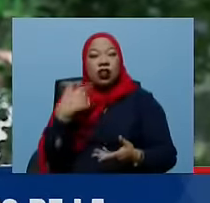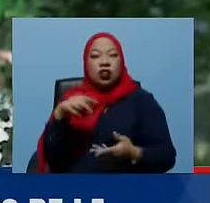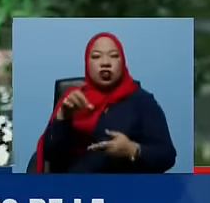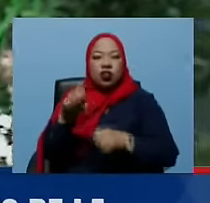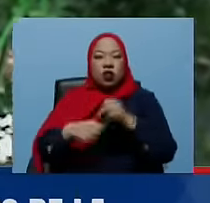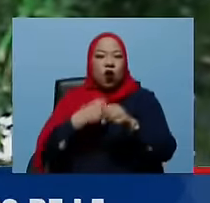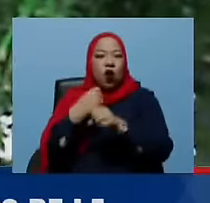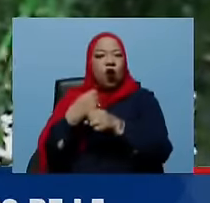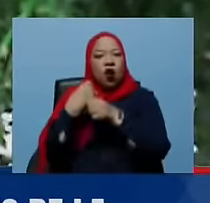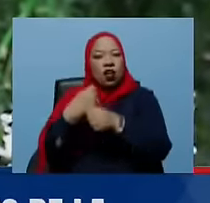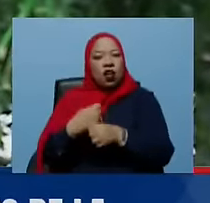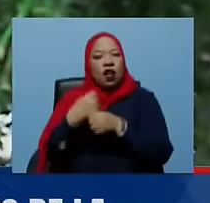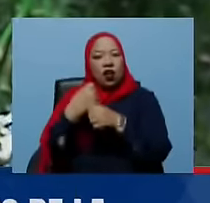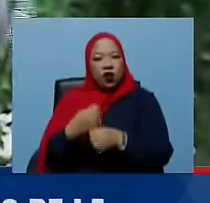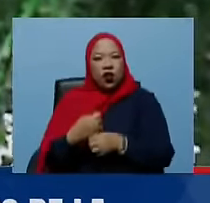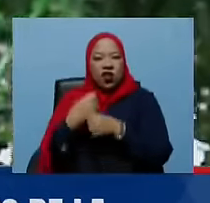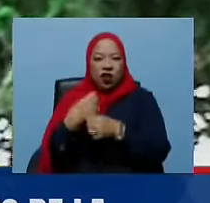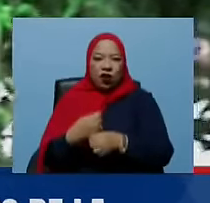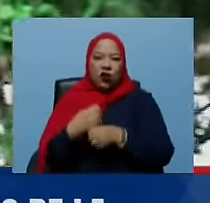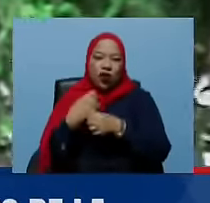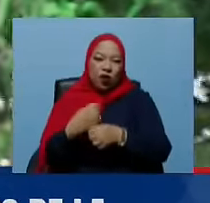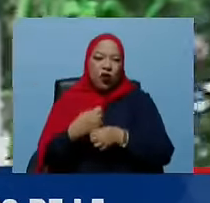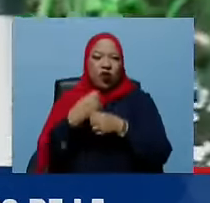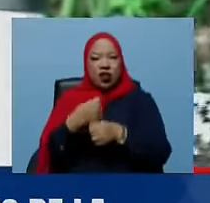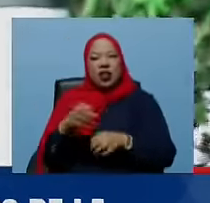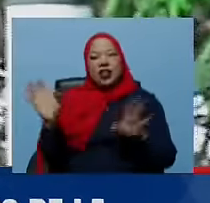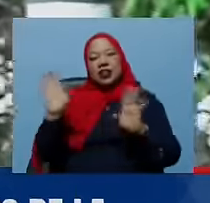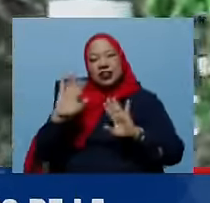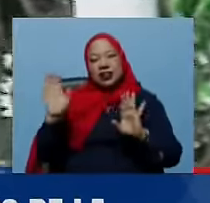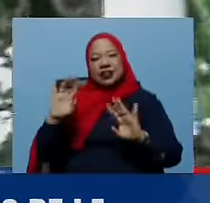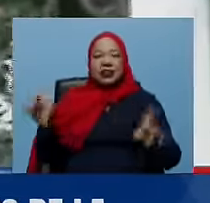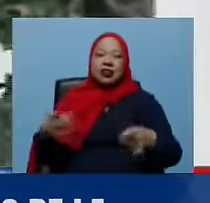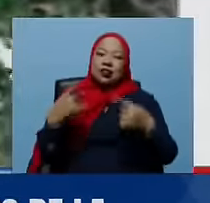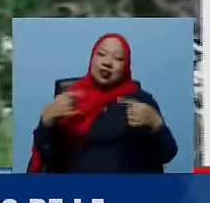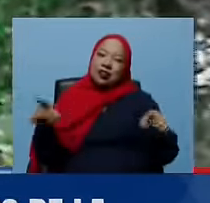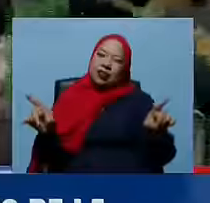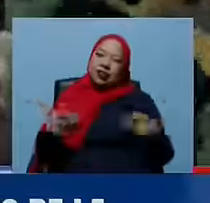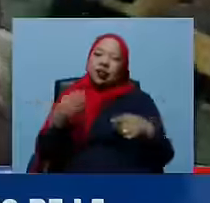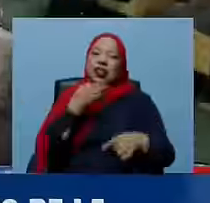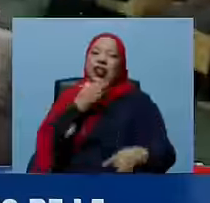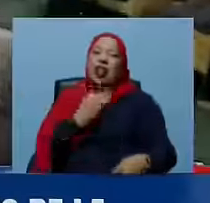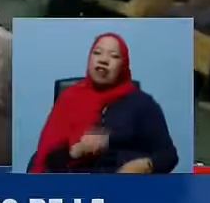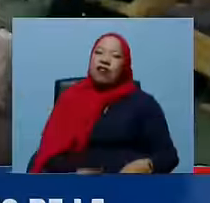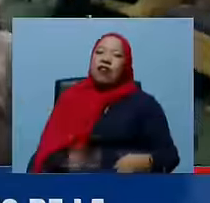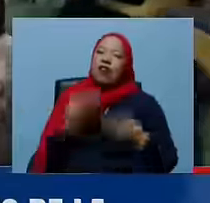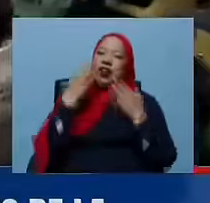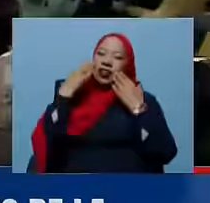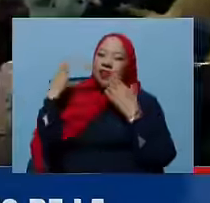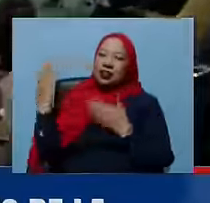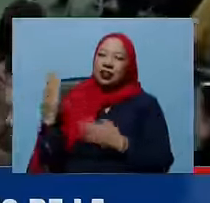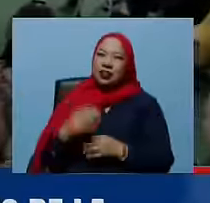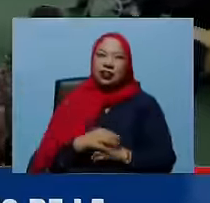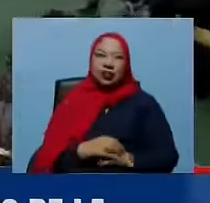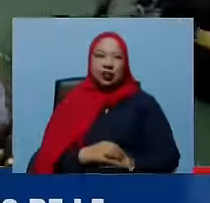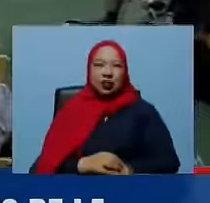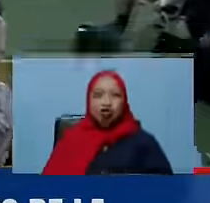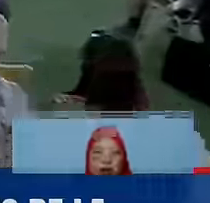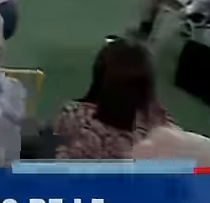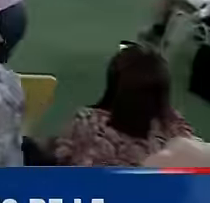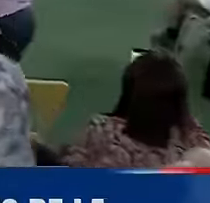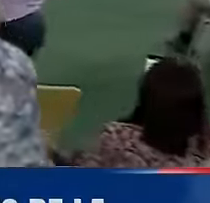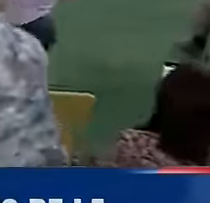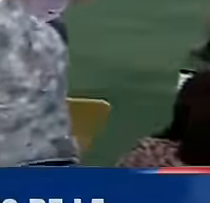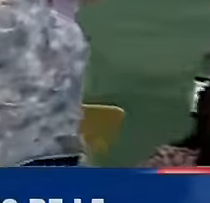¡Corre, caballito! Bueno, que Dios me los bendiga. Nos despedimos con música. ¡Adelante, maestro! Vamos